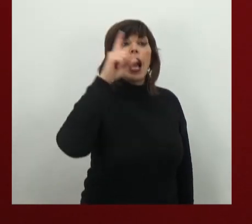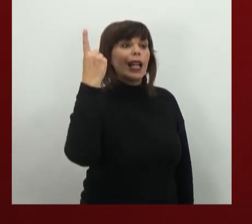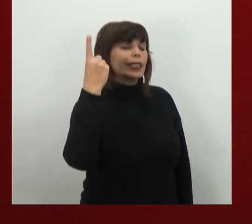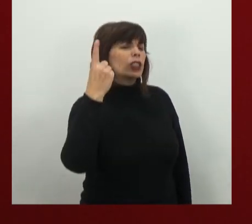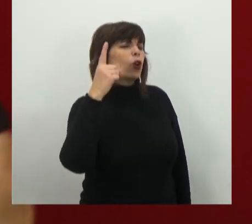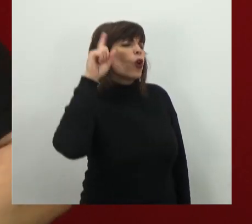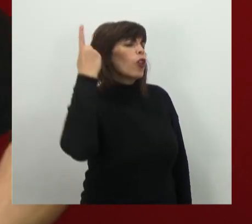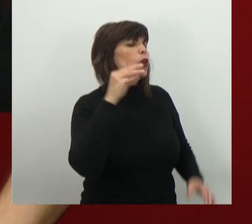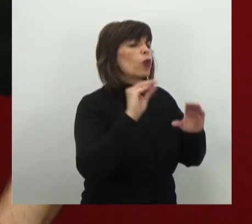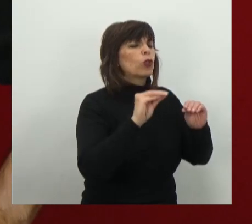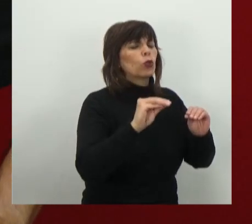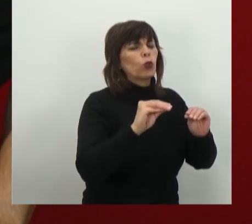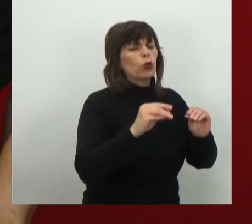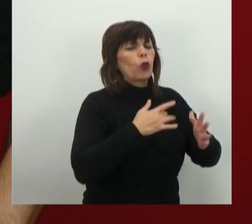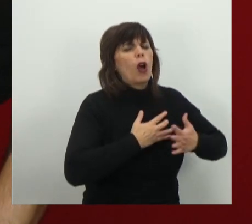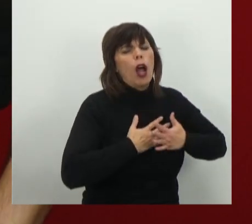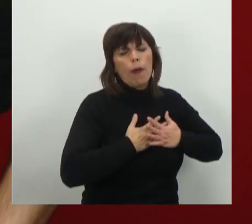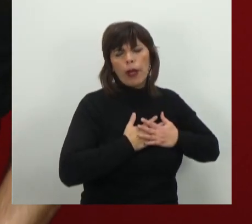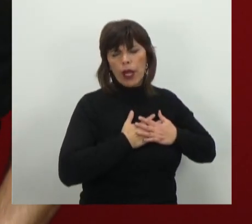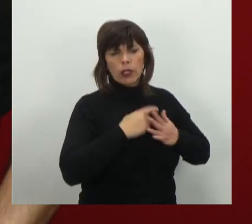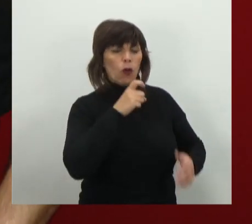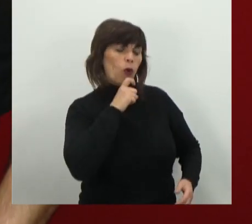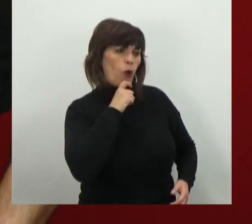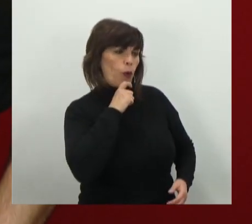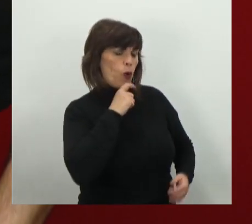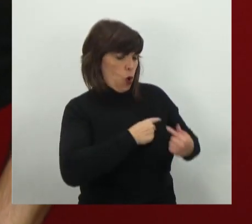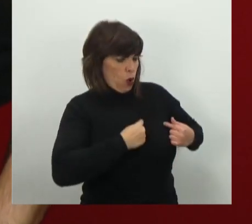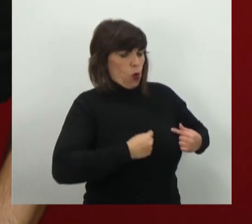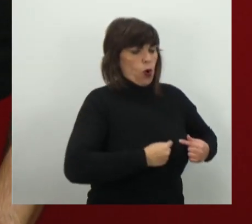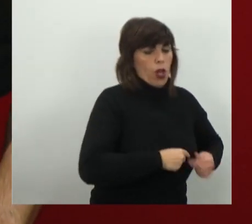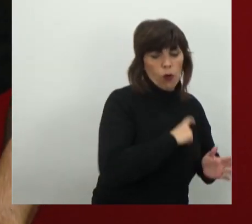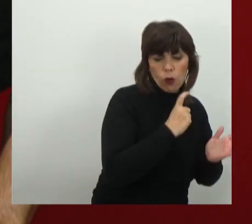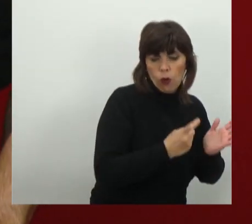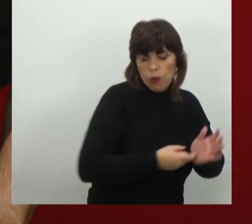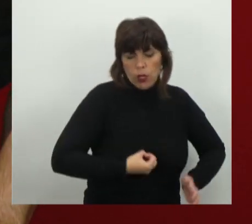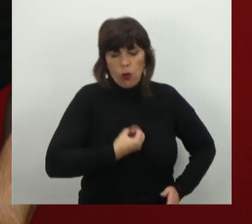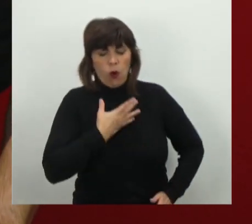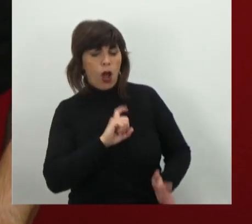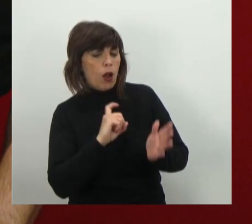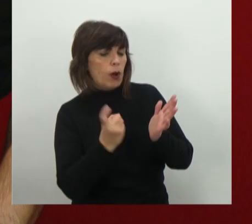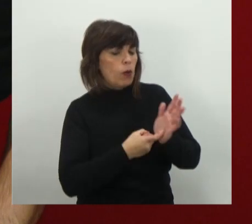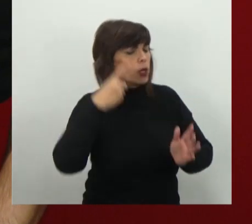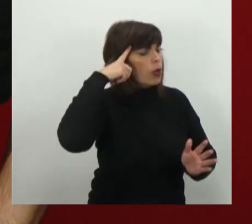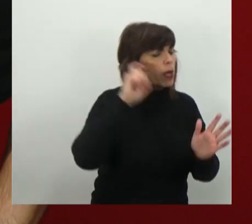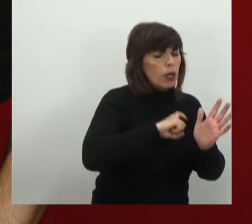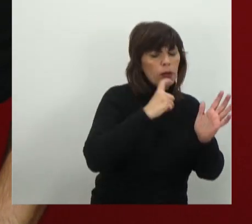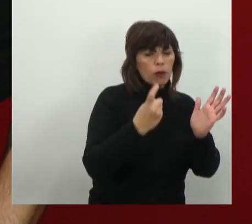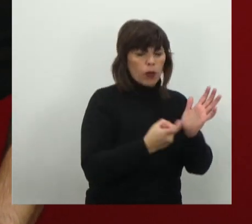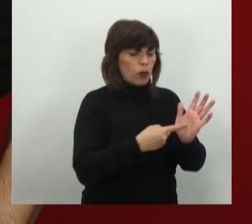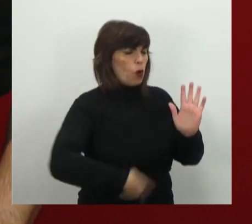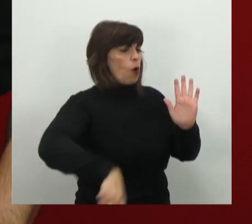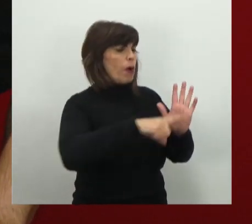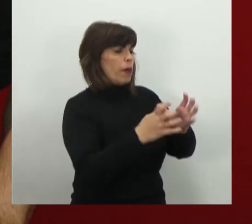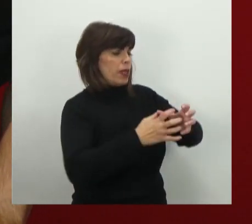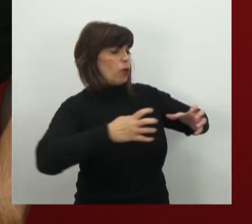corazón, con toda tu alma y con toda tu mente. Este es el primero y grande mandamiento, y